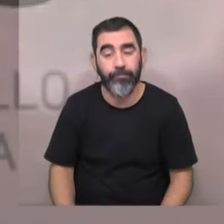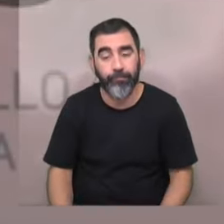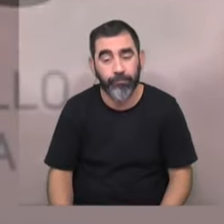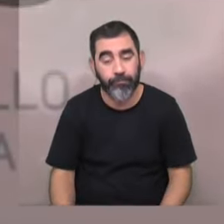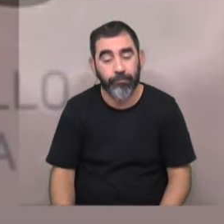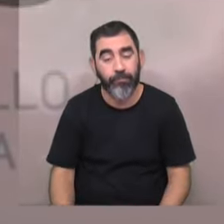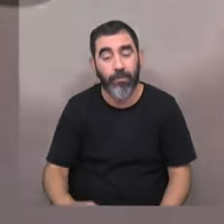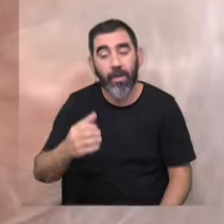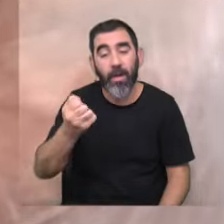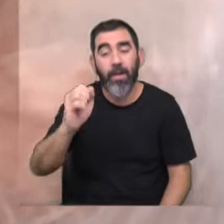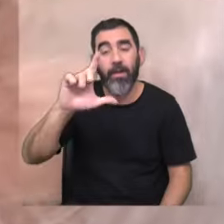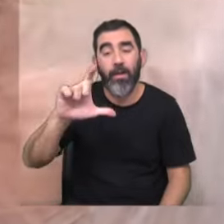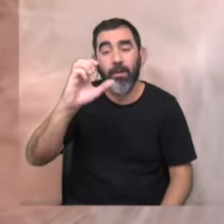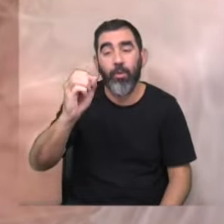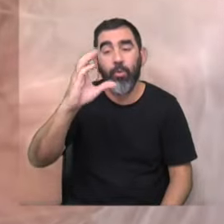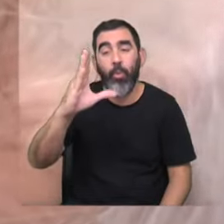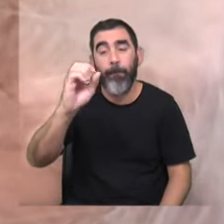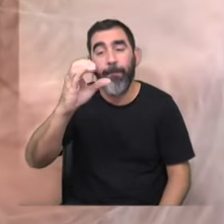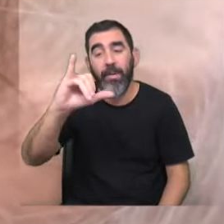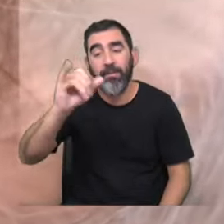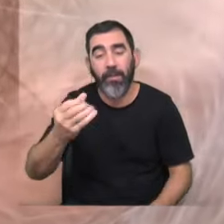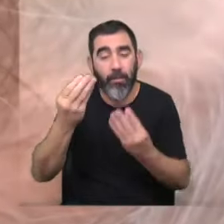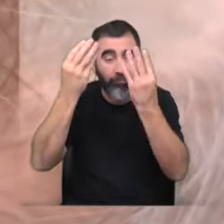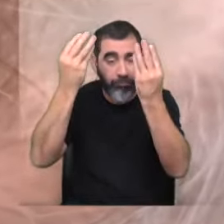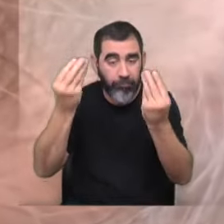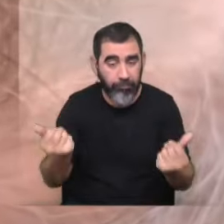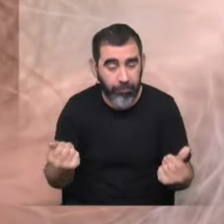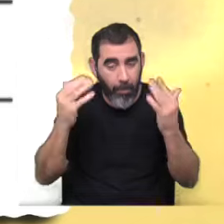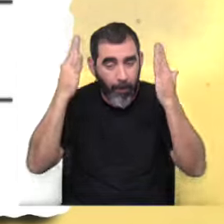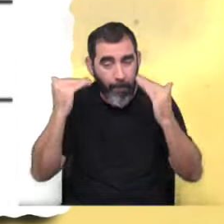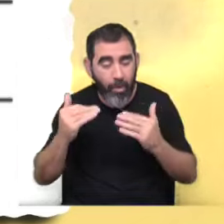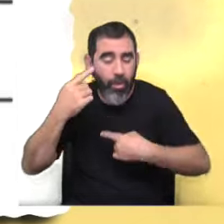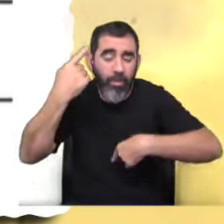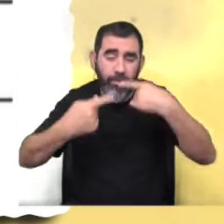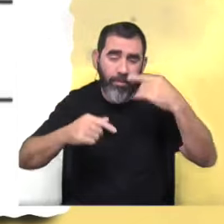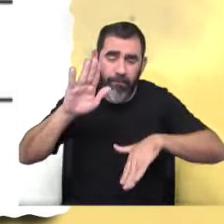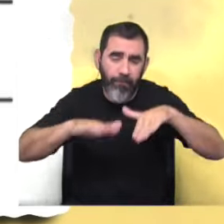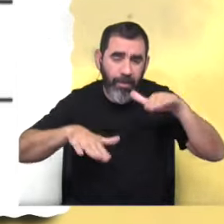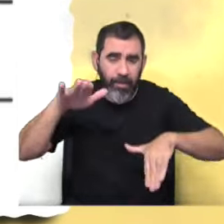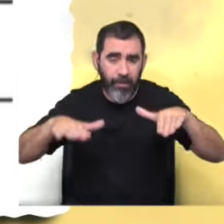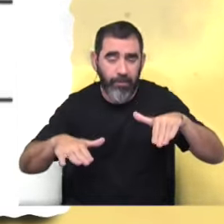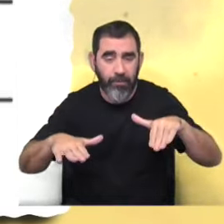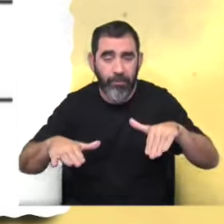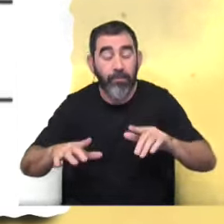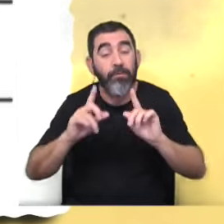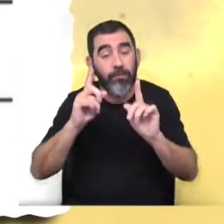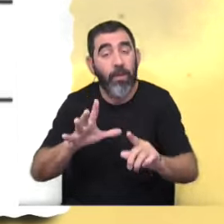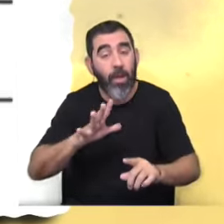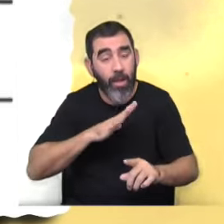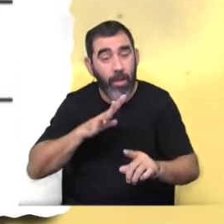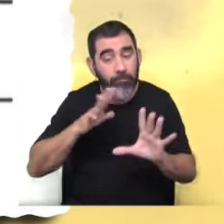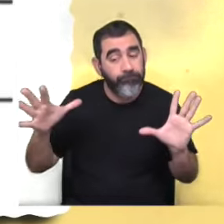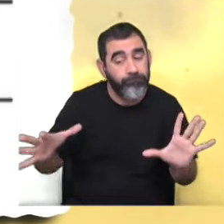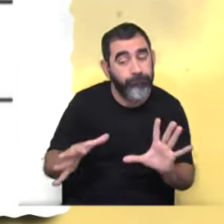La alopecia androgenética es una condición en donde se cae el cabello. Hay diferentes grados de esta alopecia y está fuertemente